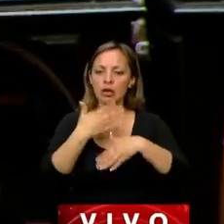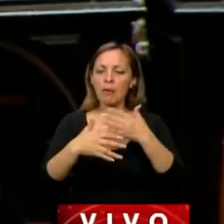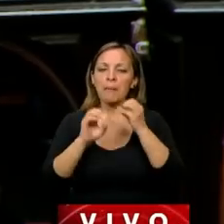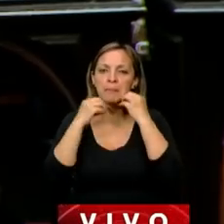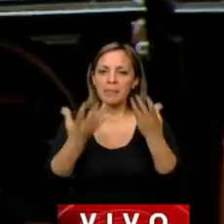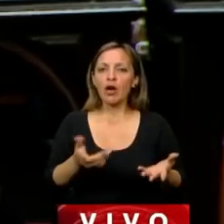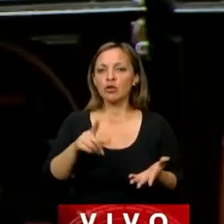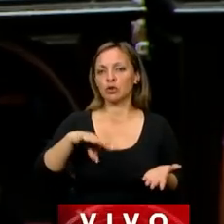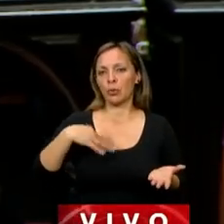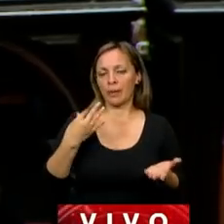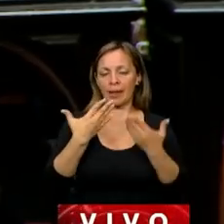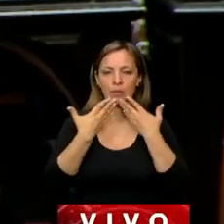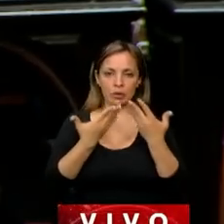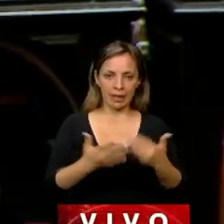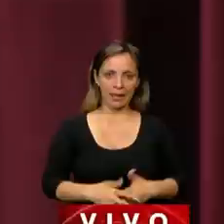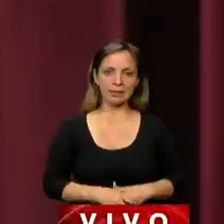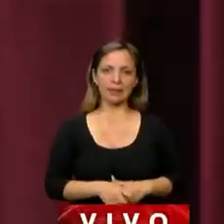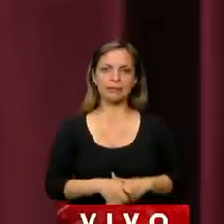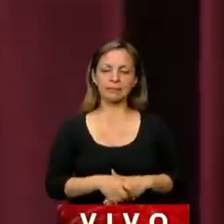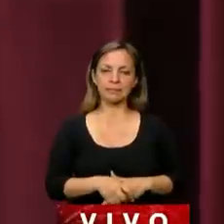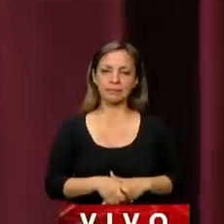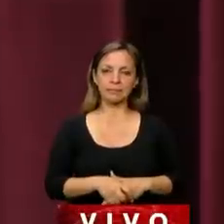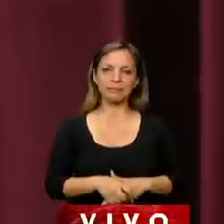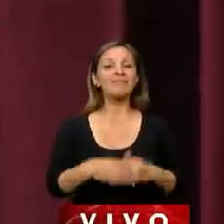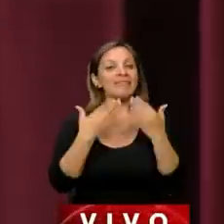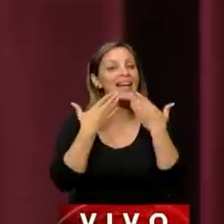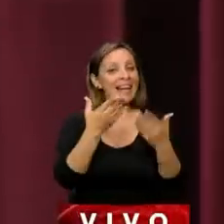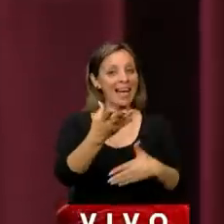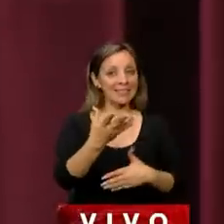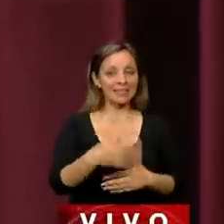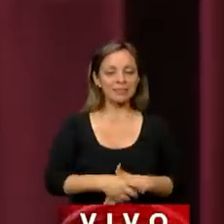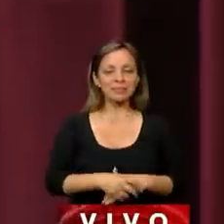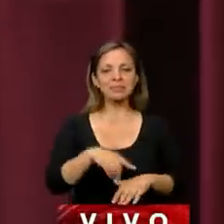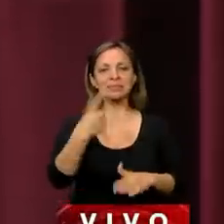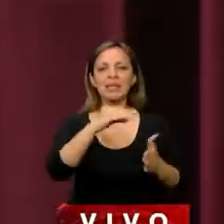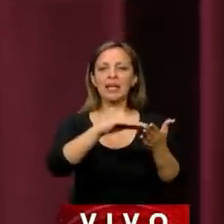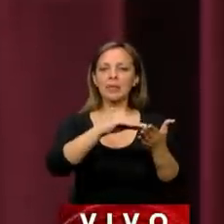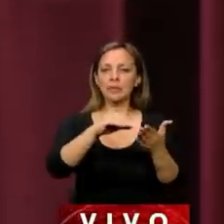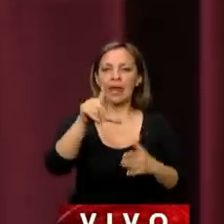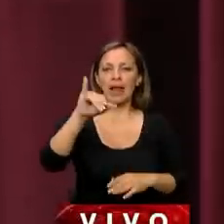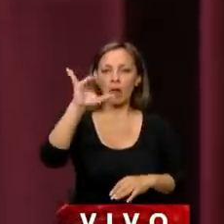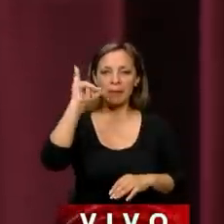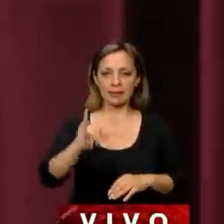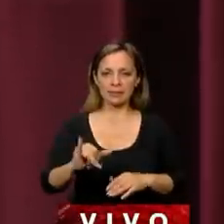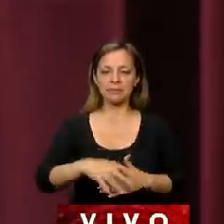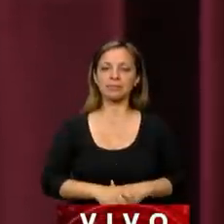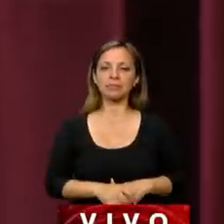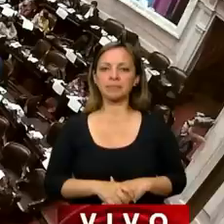vida cotidiana. Muchas gracias. Gracias, diputada Arroyo. La diputada Jimena López, en uso de la